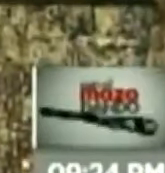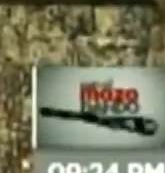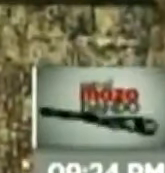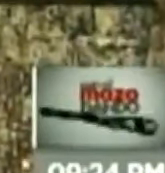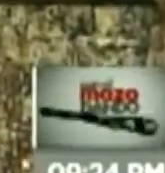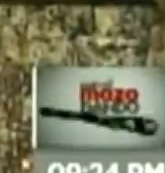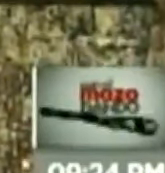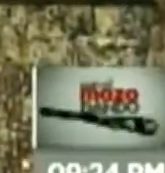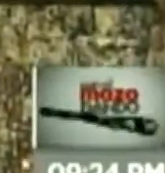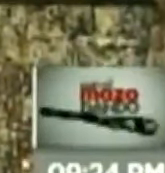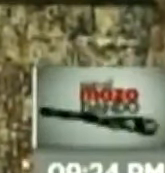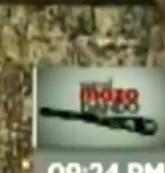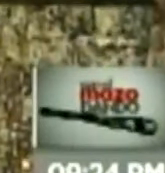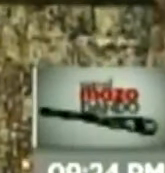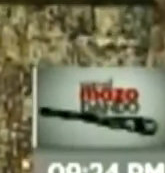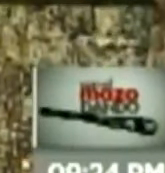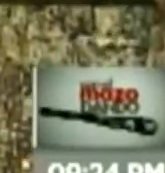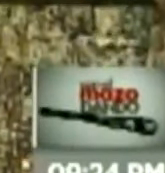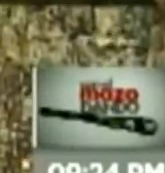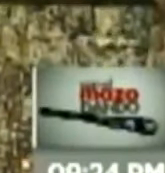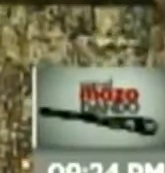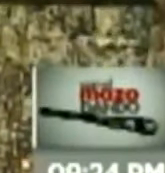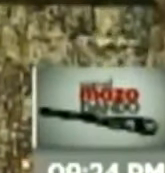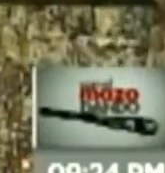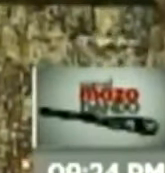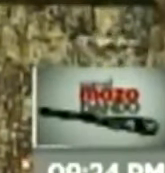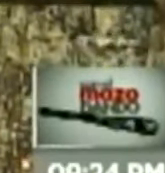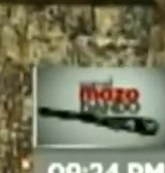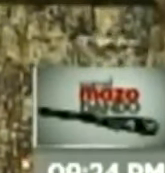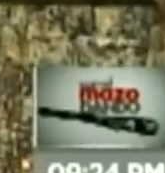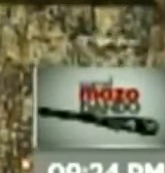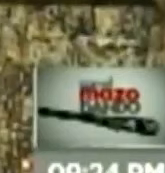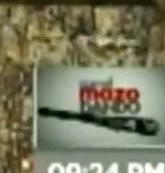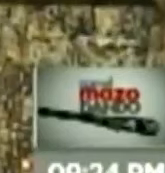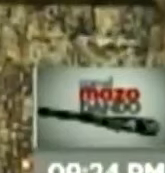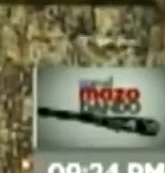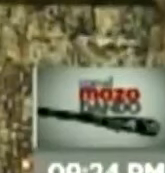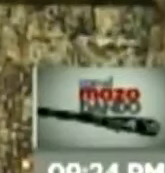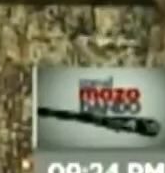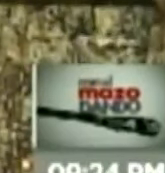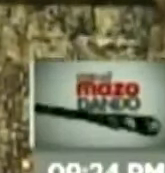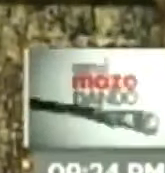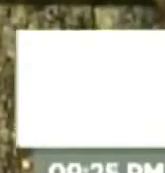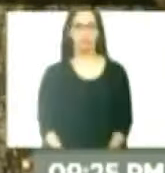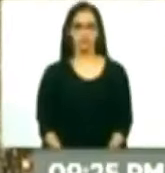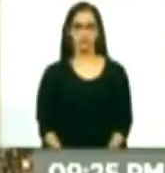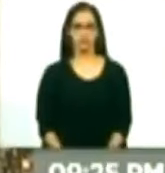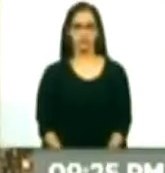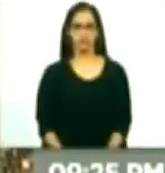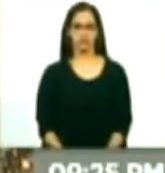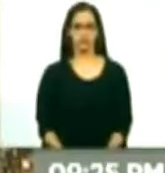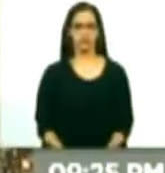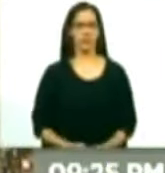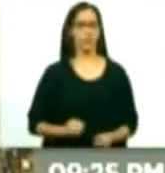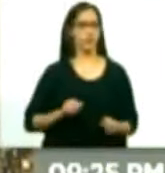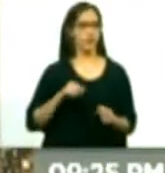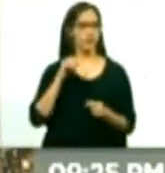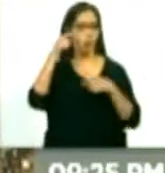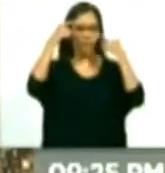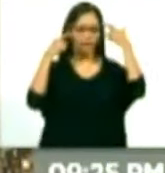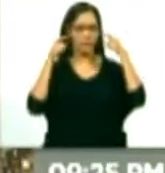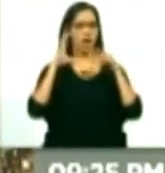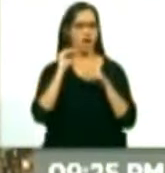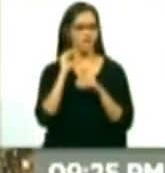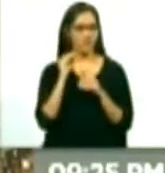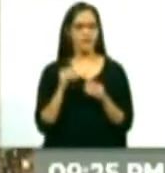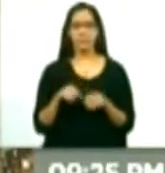165 diputados. Y el comandante hablaba de 110, pero podíamos llegar hasta 120 diputados en